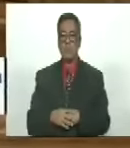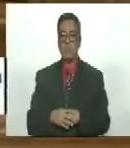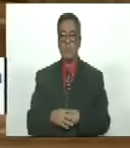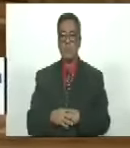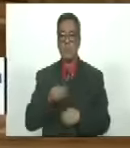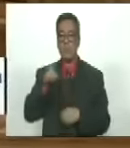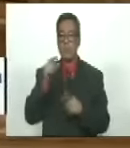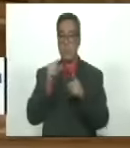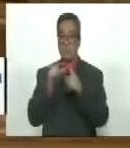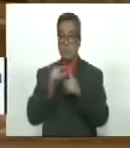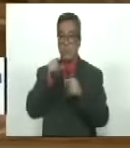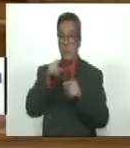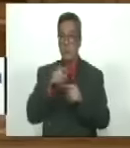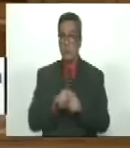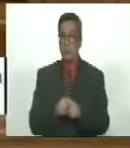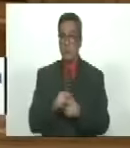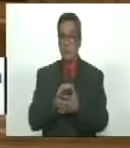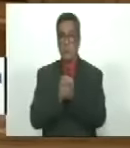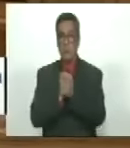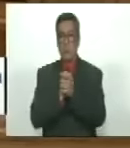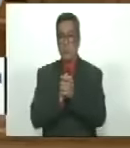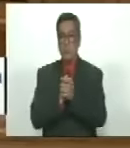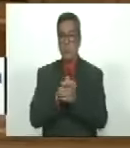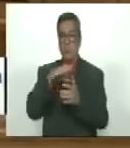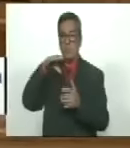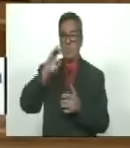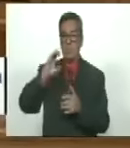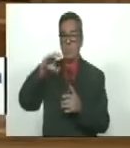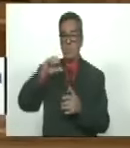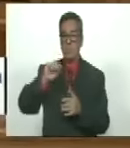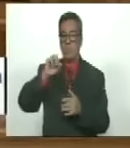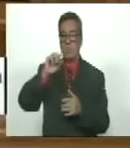Voy a dejar en el derecho de palabra a la compañera Claudia Orsini.